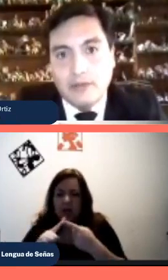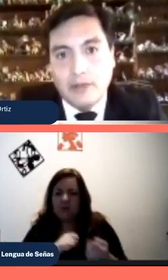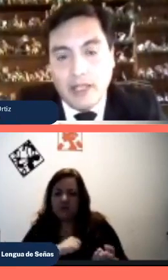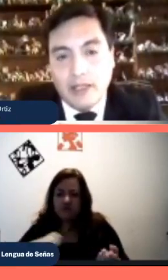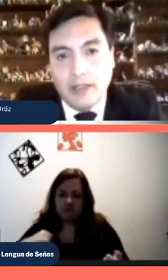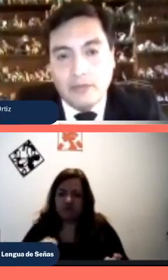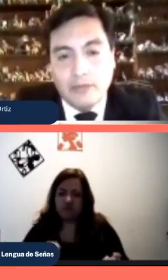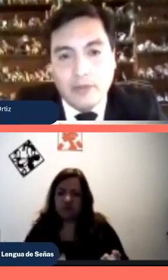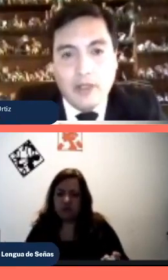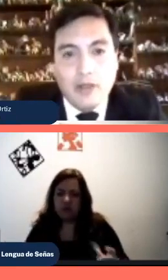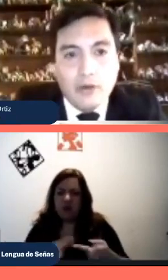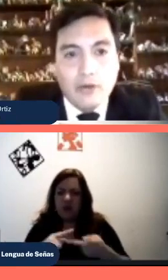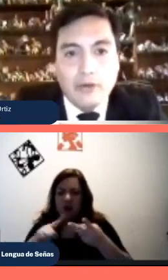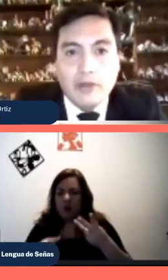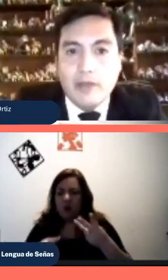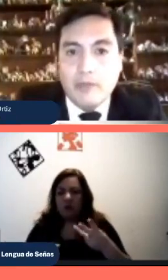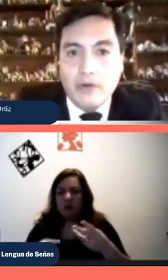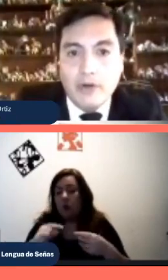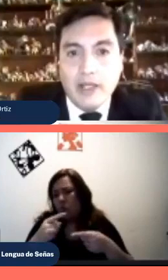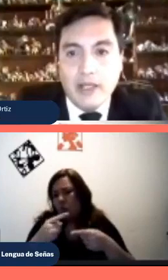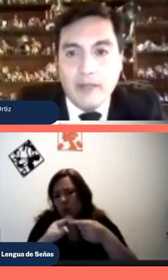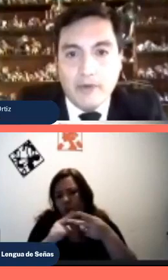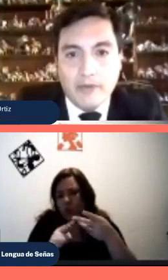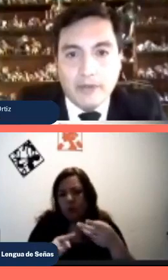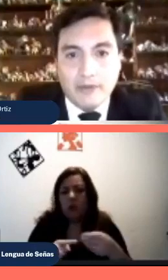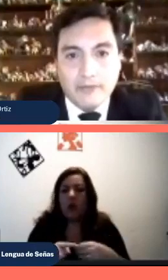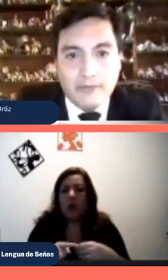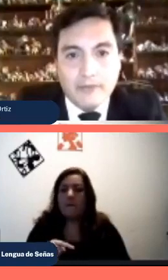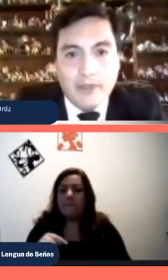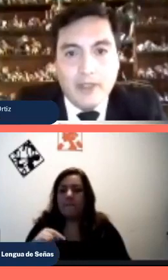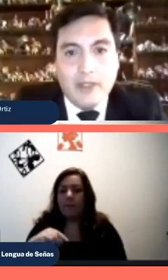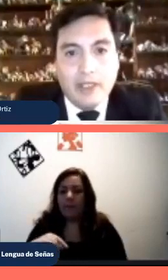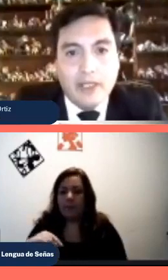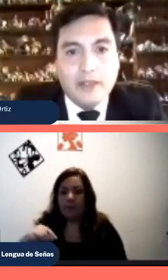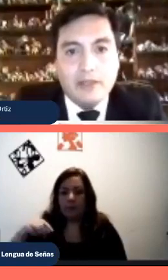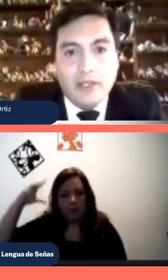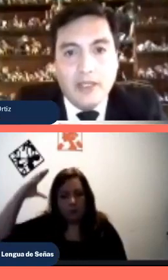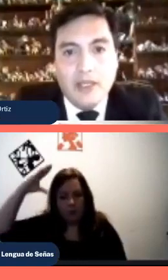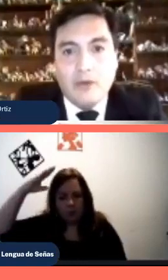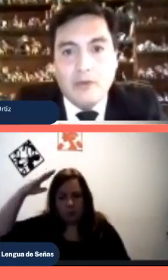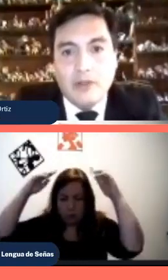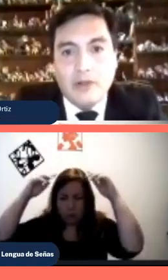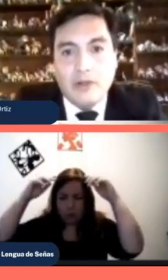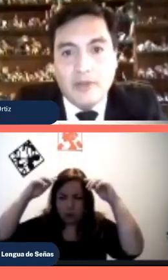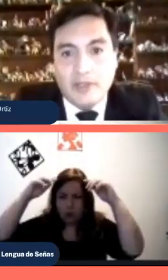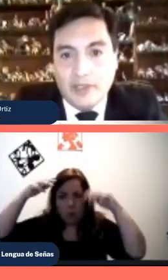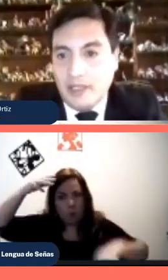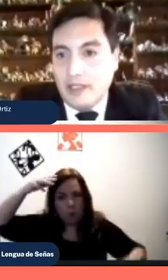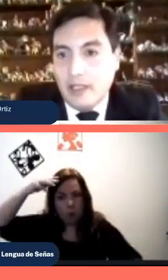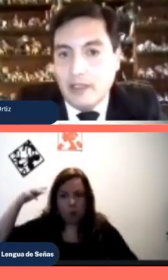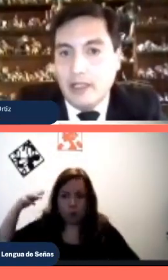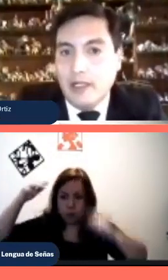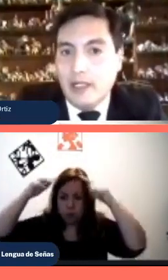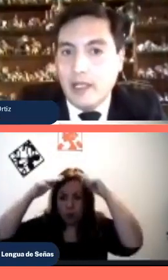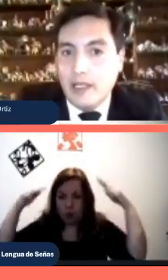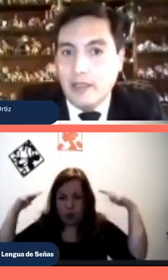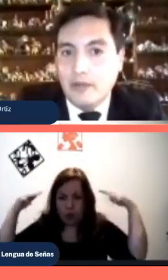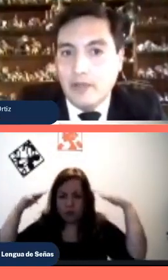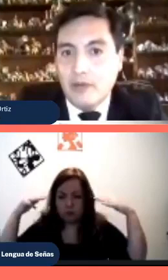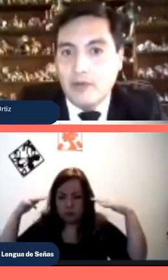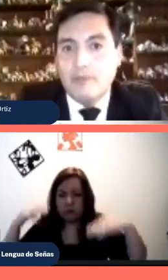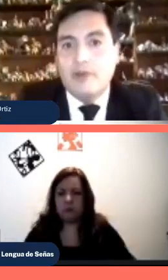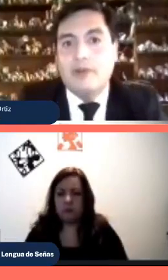el Sungadactylus, o en Mongolia, el Probetor. Y este sería uno de los representantes de este linaje